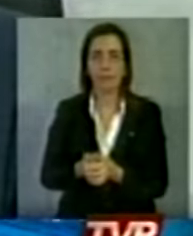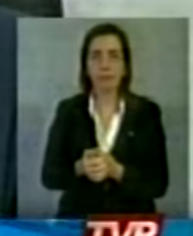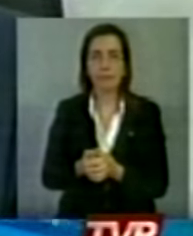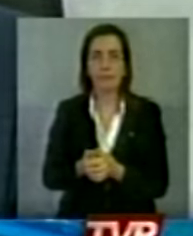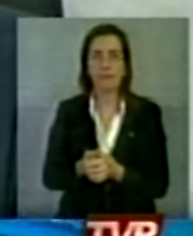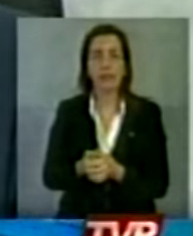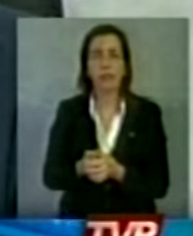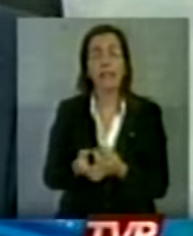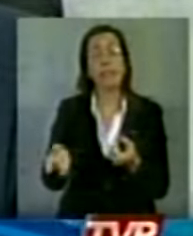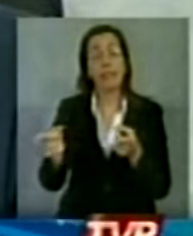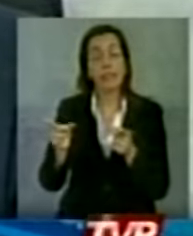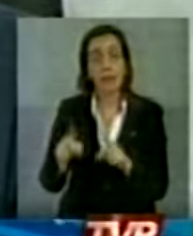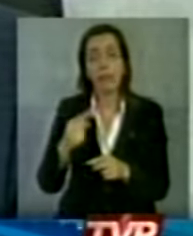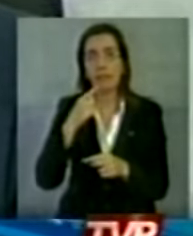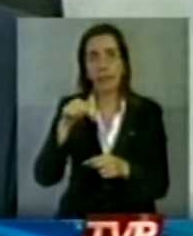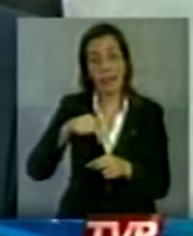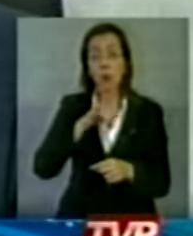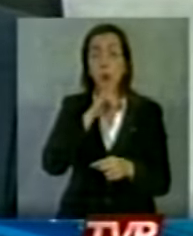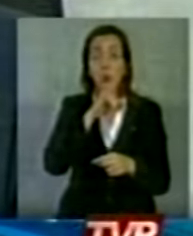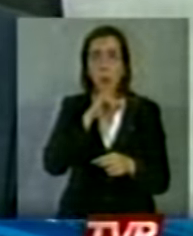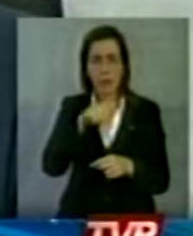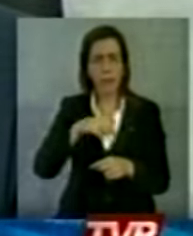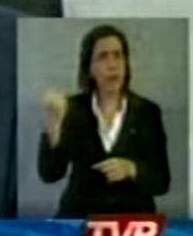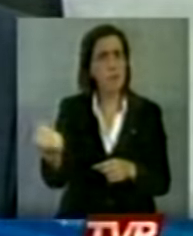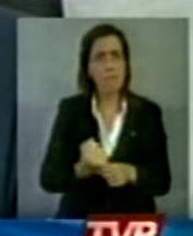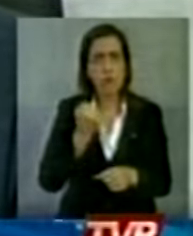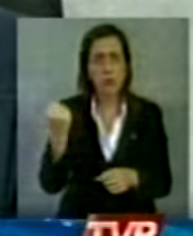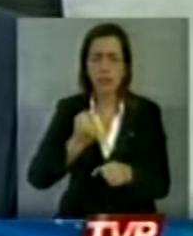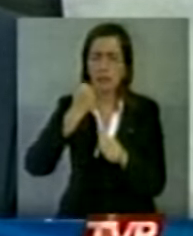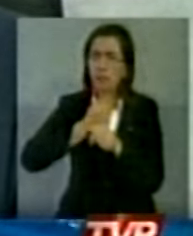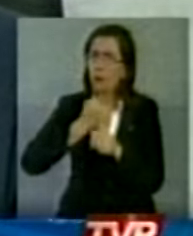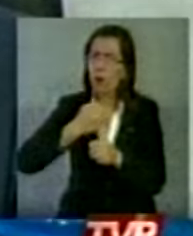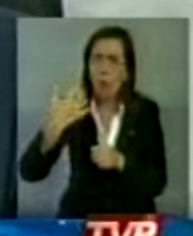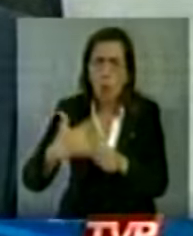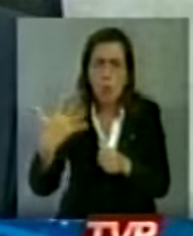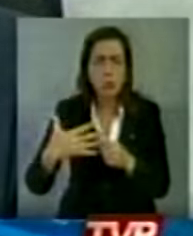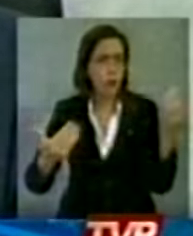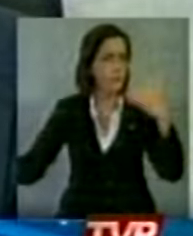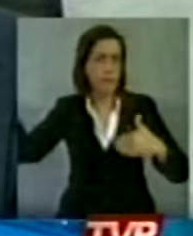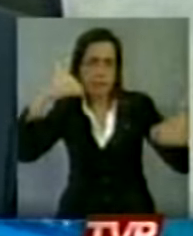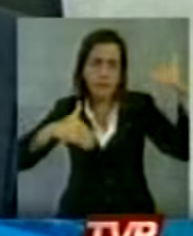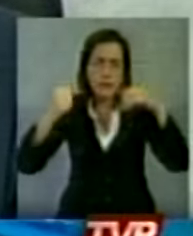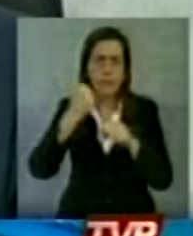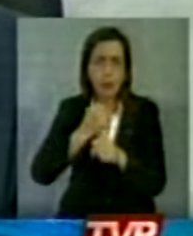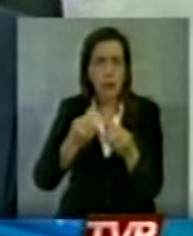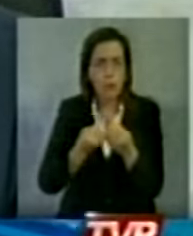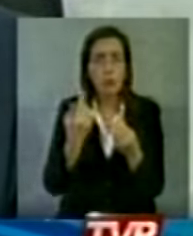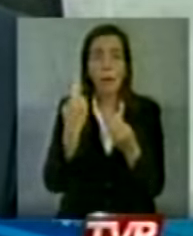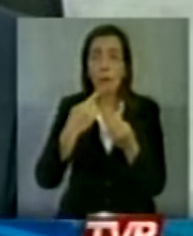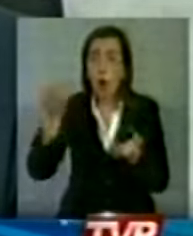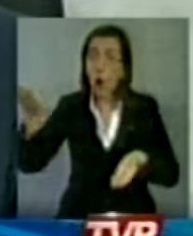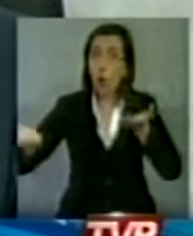Igualmente, a pesar de ser un Tucumán un polo de desarrollo en la región, la participación de su Producto